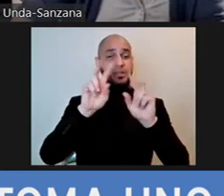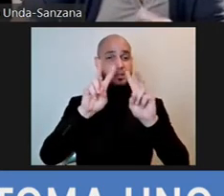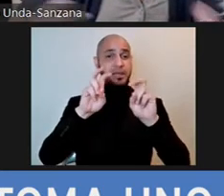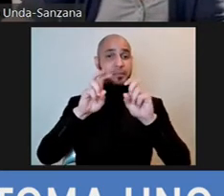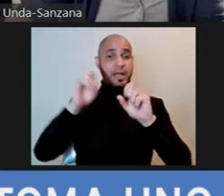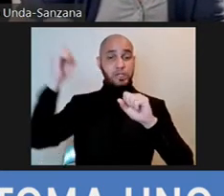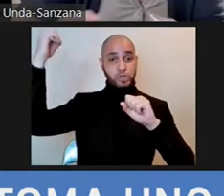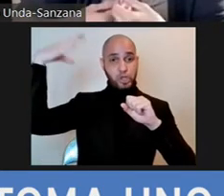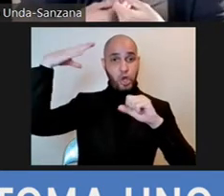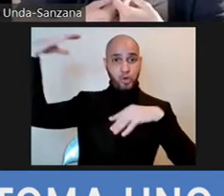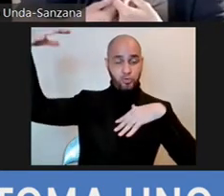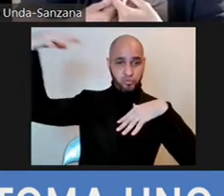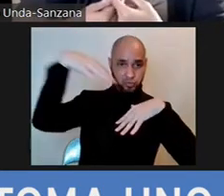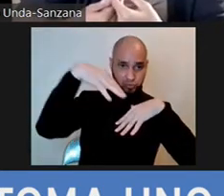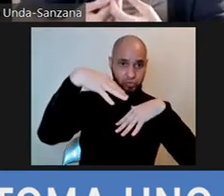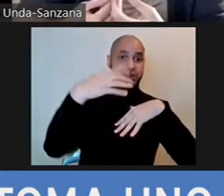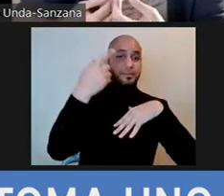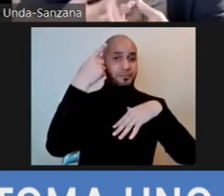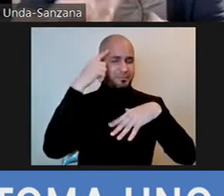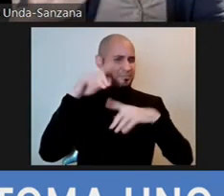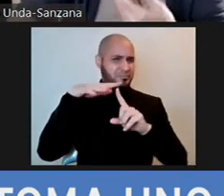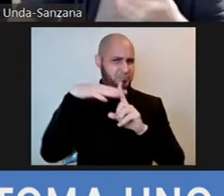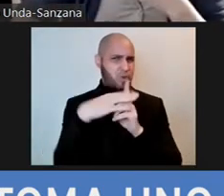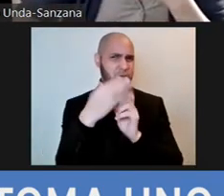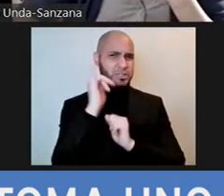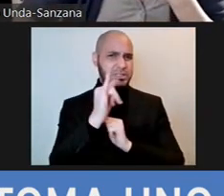solar, muy pionero, ¿verdad? Sino que también es